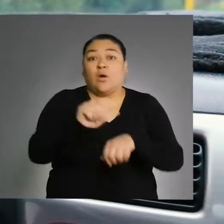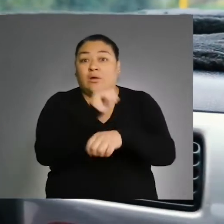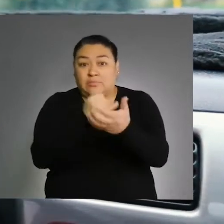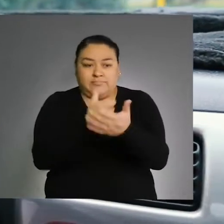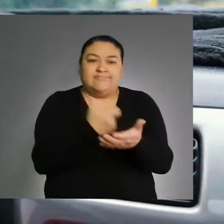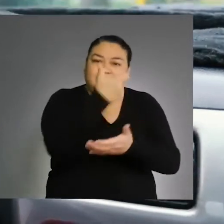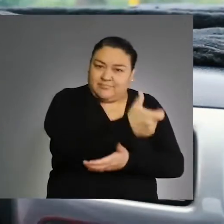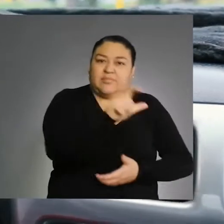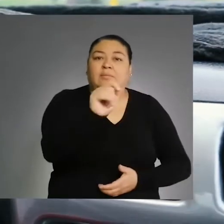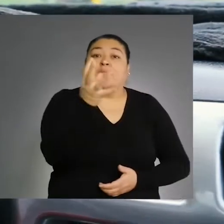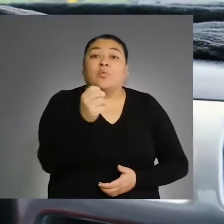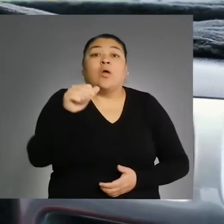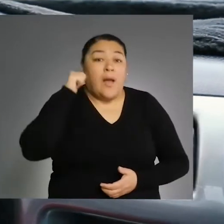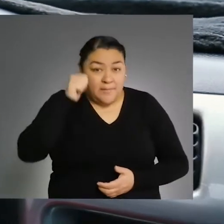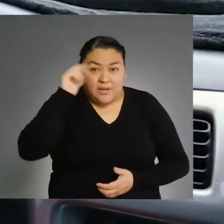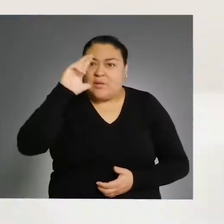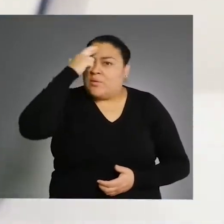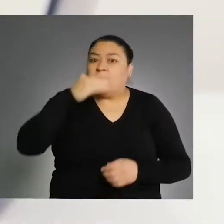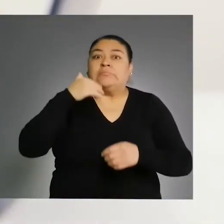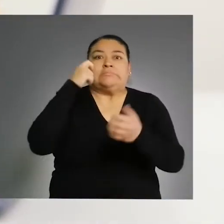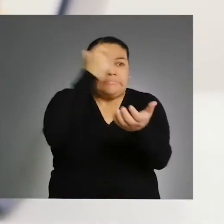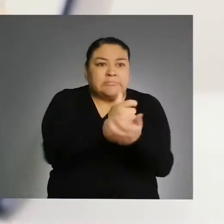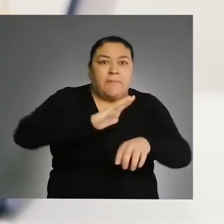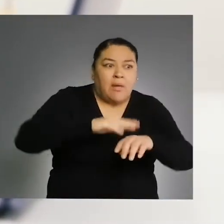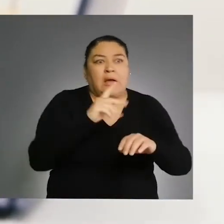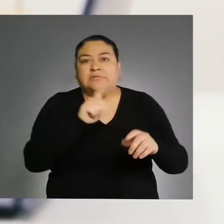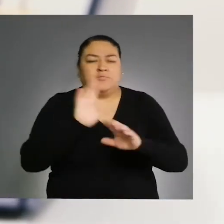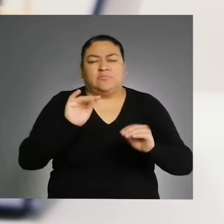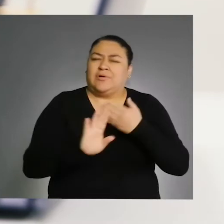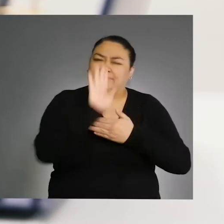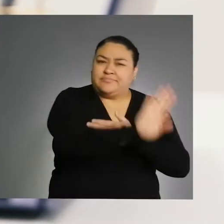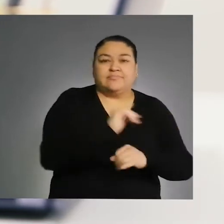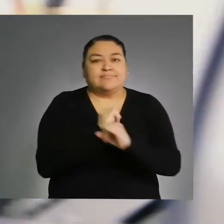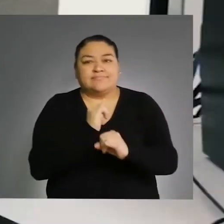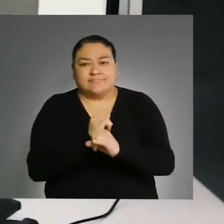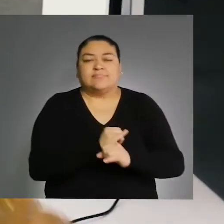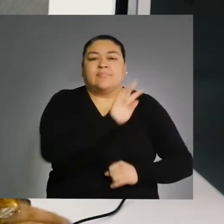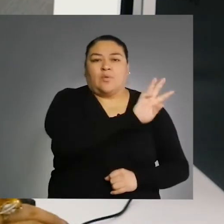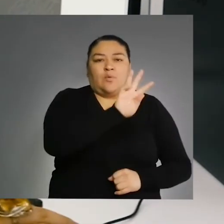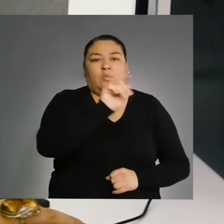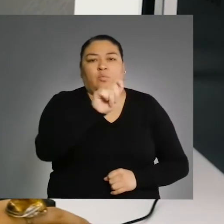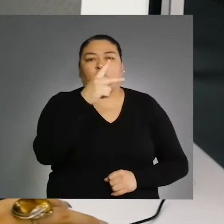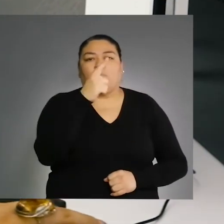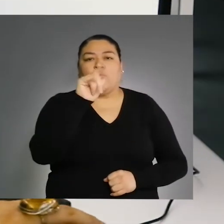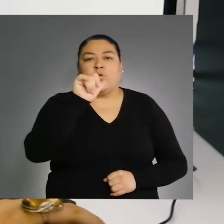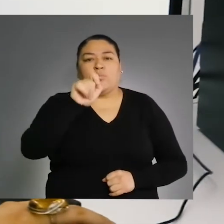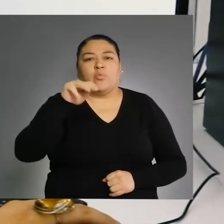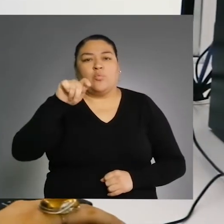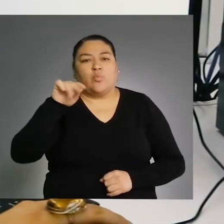Paga tu control vehicular a más tardar el 29 de abril y evita el pago de tenencia, así como multas y recargos. Ingresa a